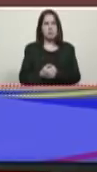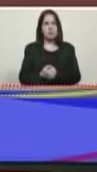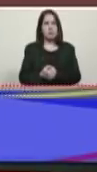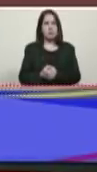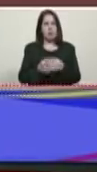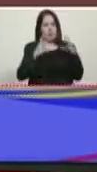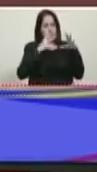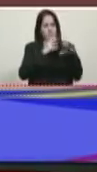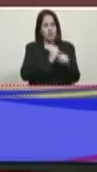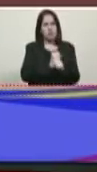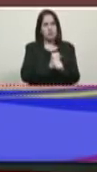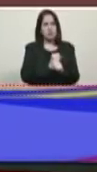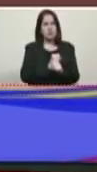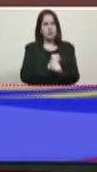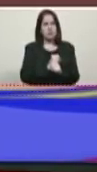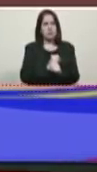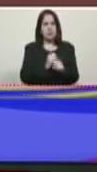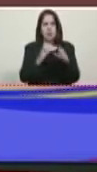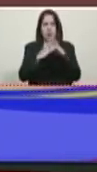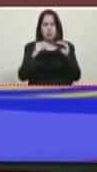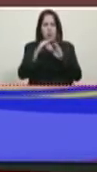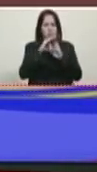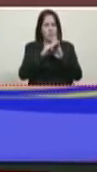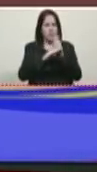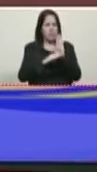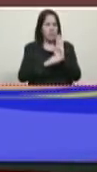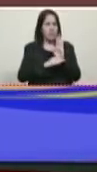no nos enganchemos con las agendas